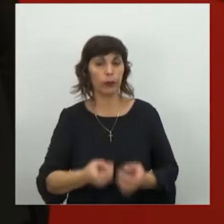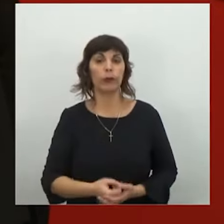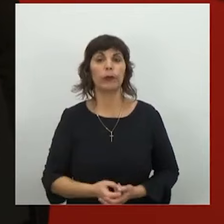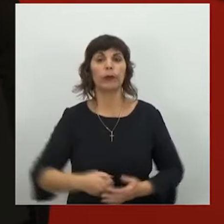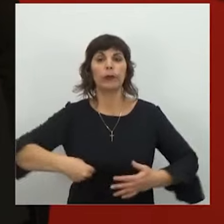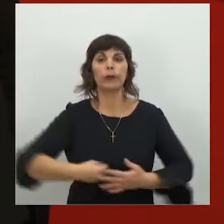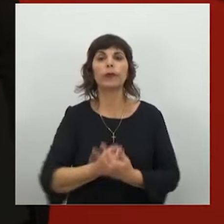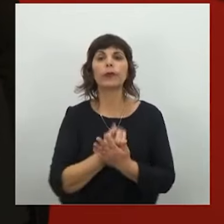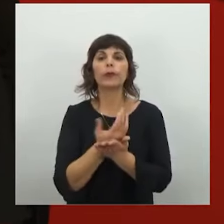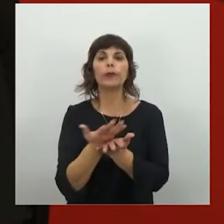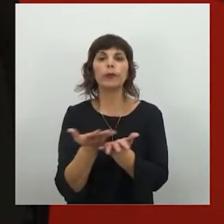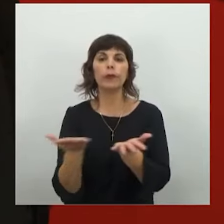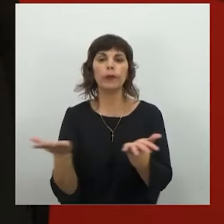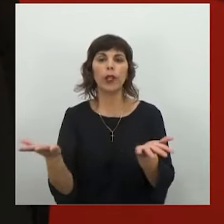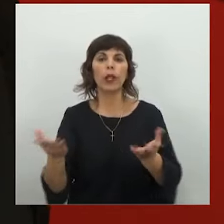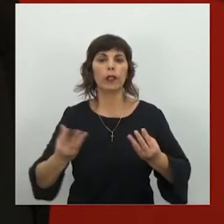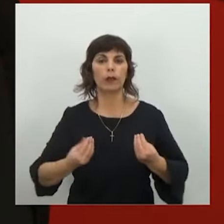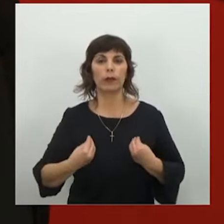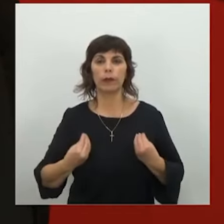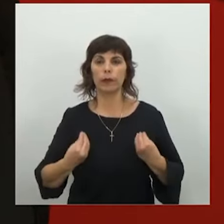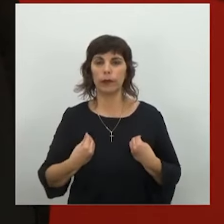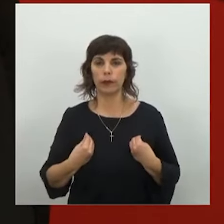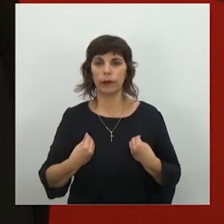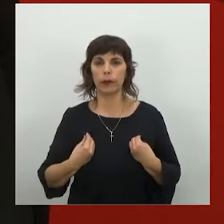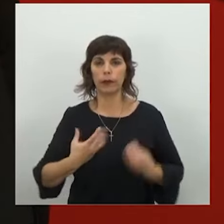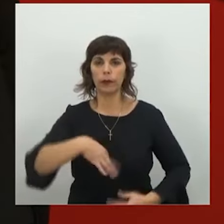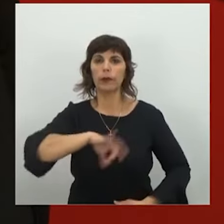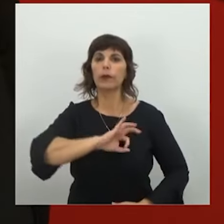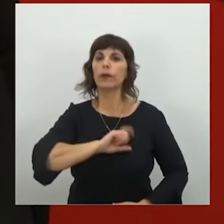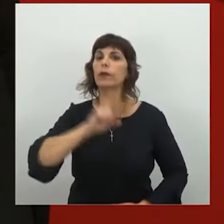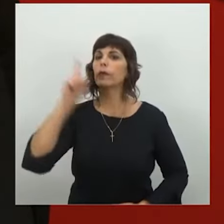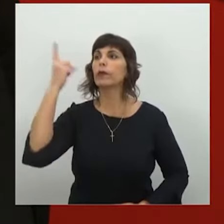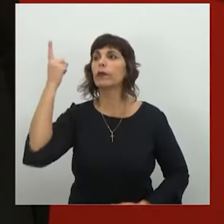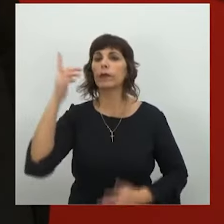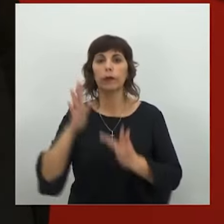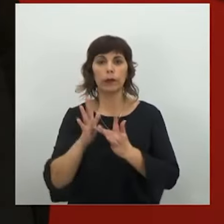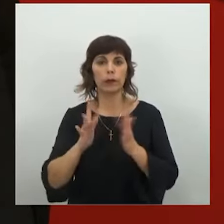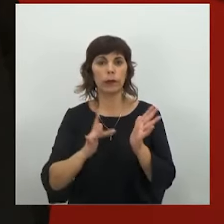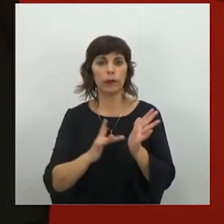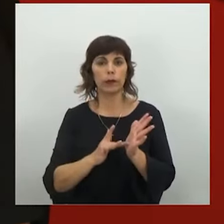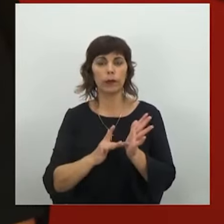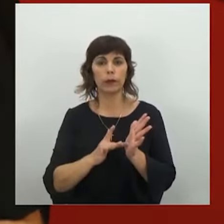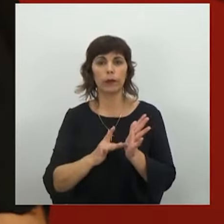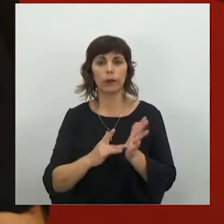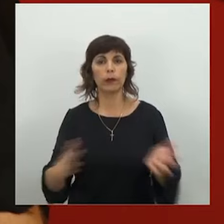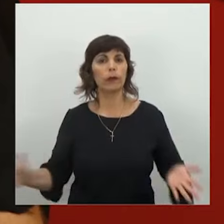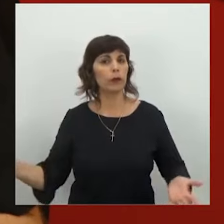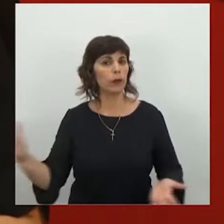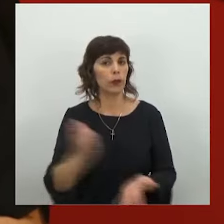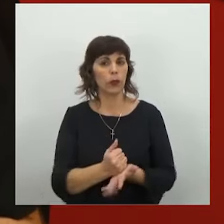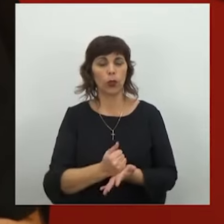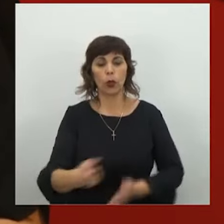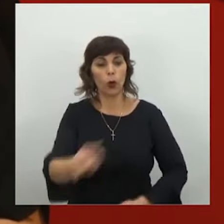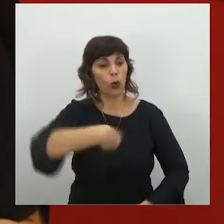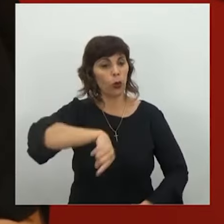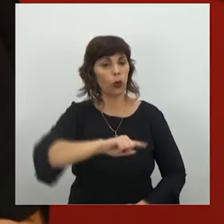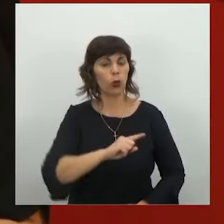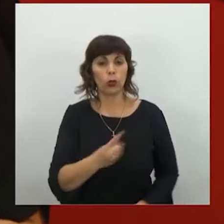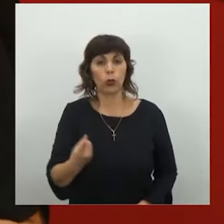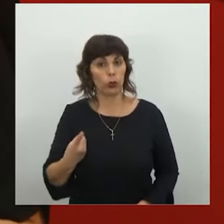La gracia, la vida, el Señor Jesucristo. Todo lo que nosotros